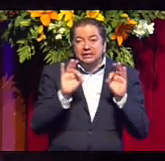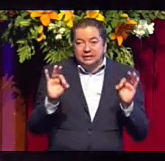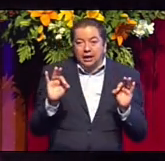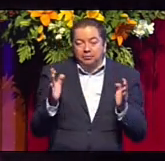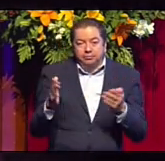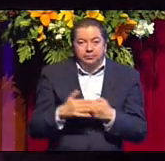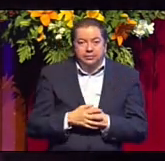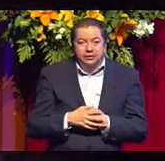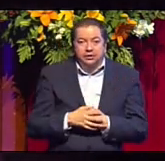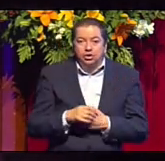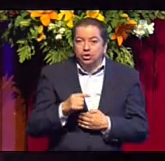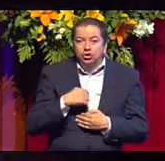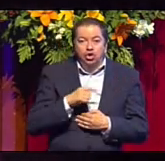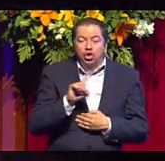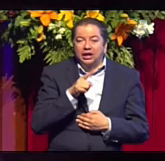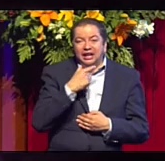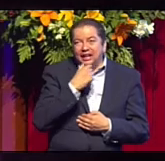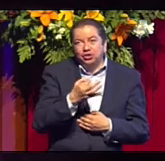eso. Sé